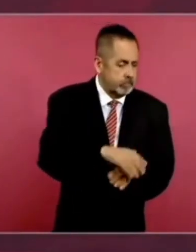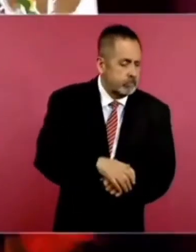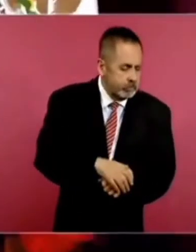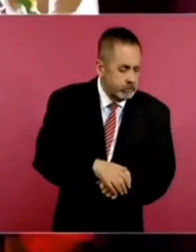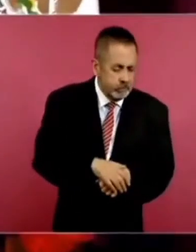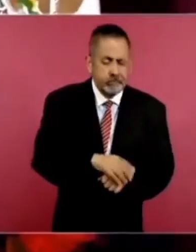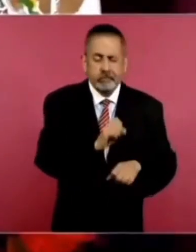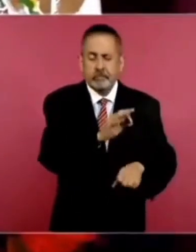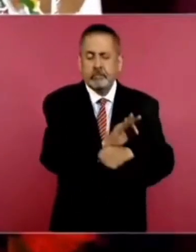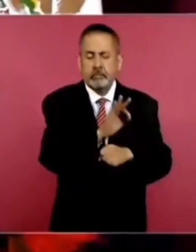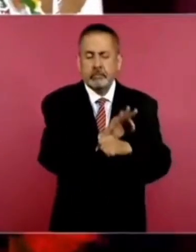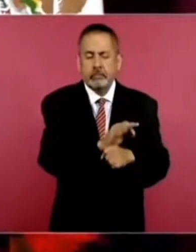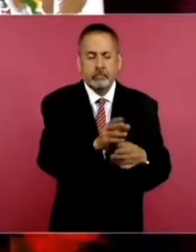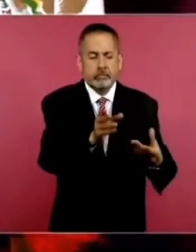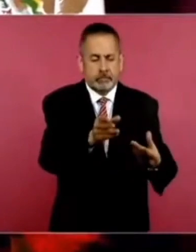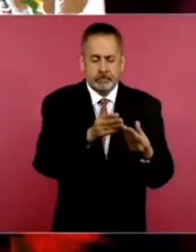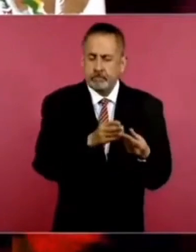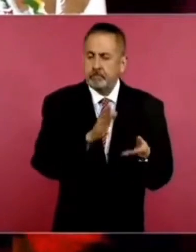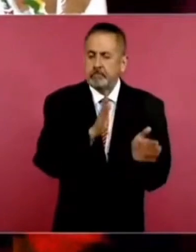para